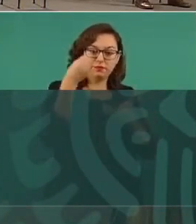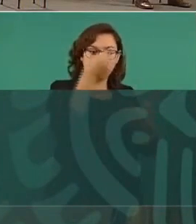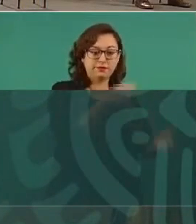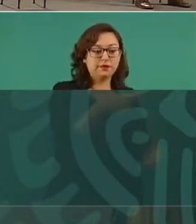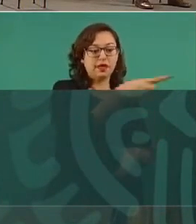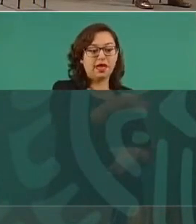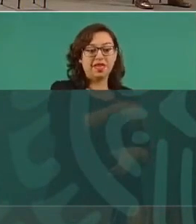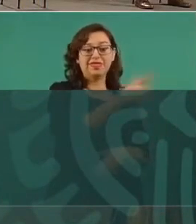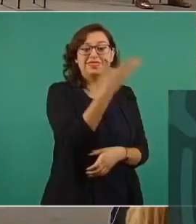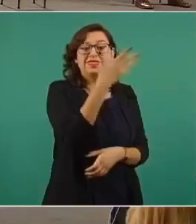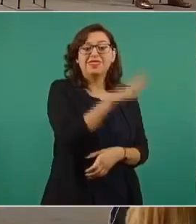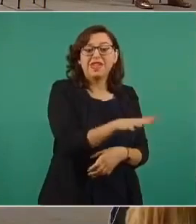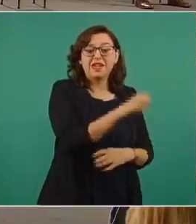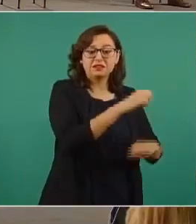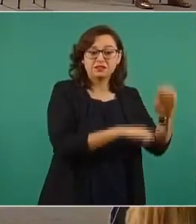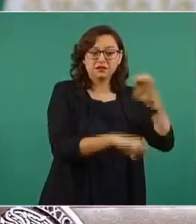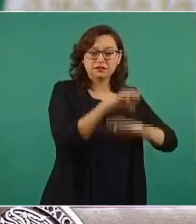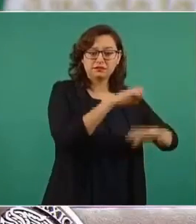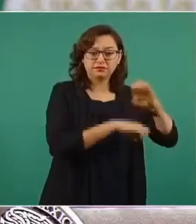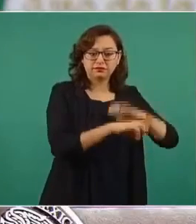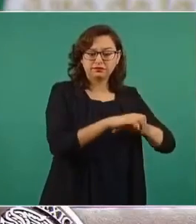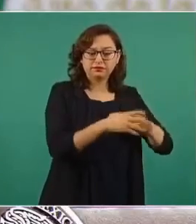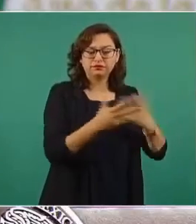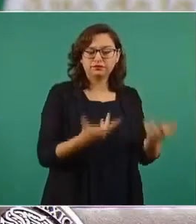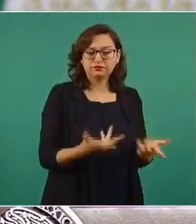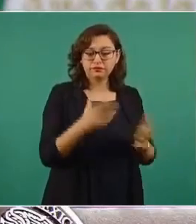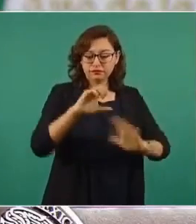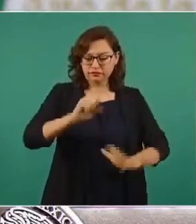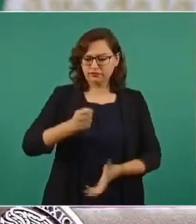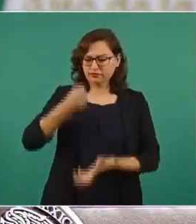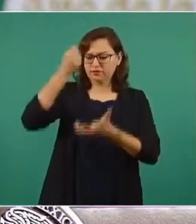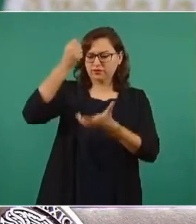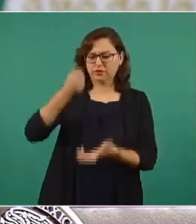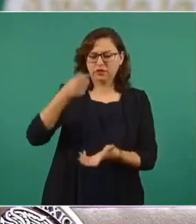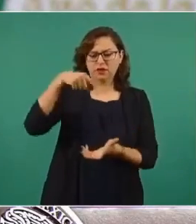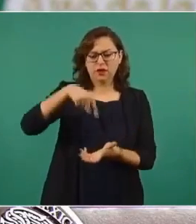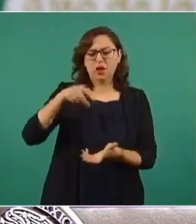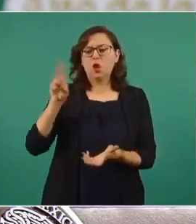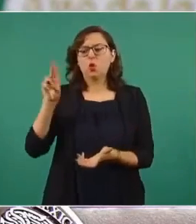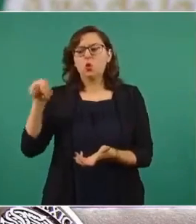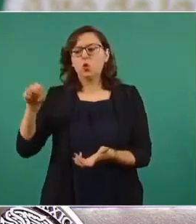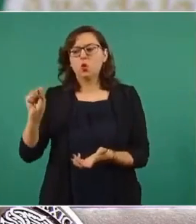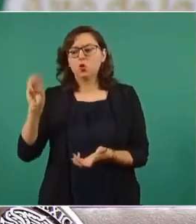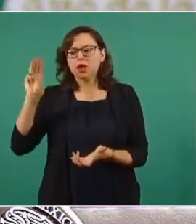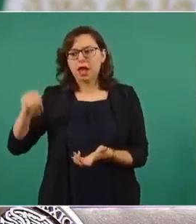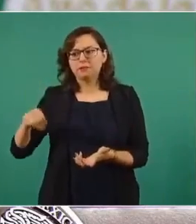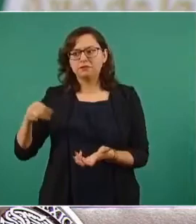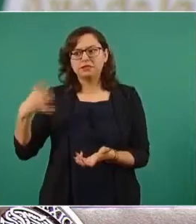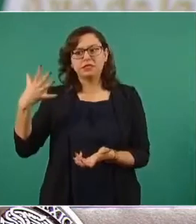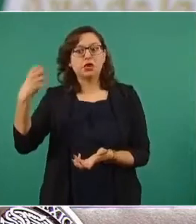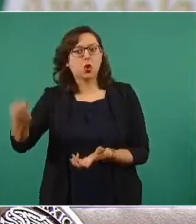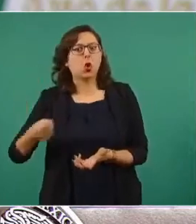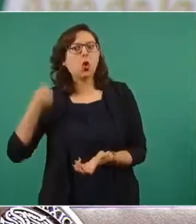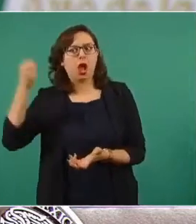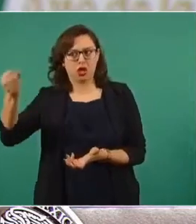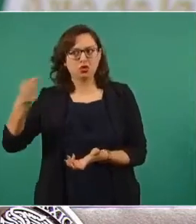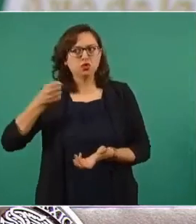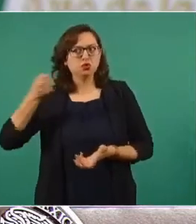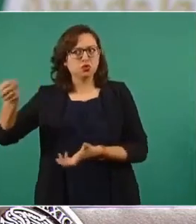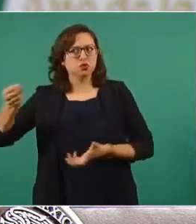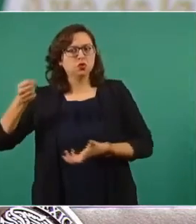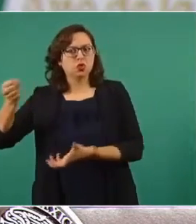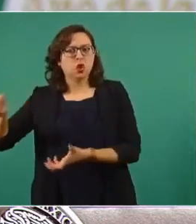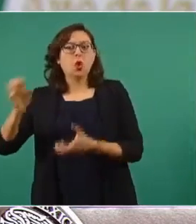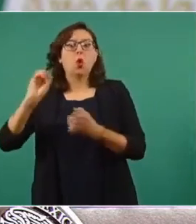presidente de la República y el secretario de Salud, Jorge Alcocer, explicaron a detalle la adquisición de medicamentos en el